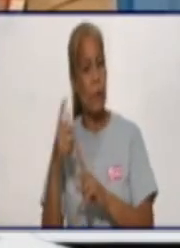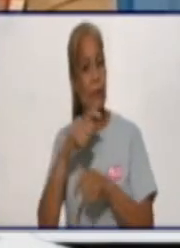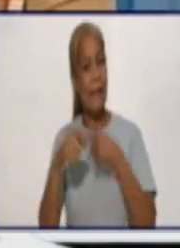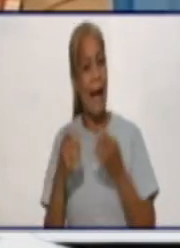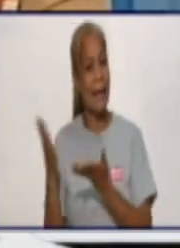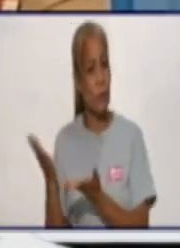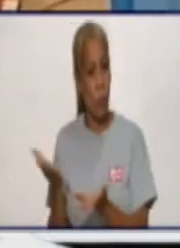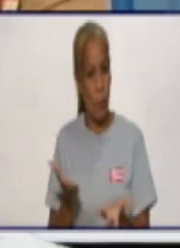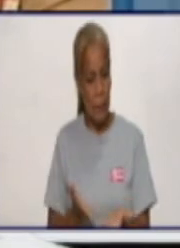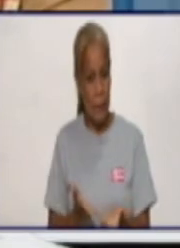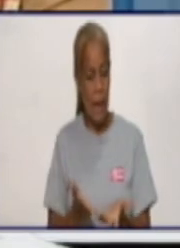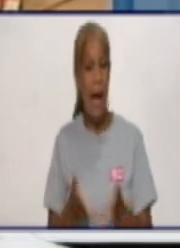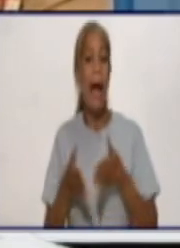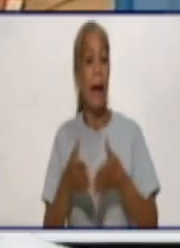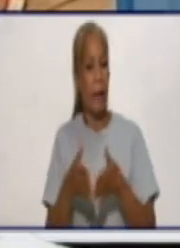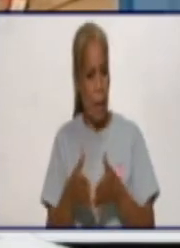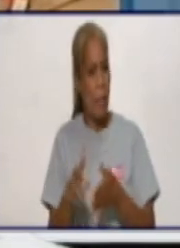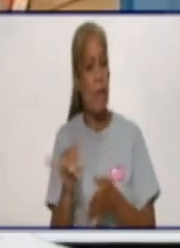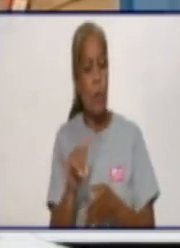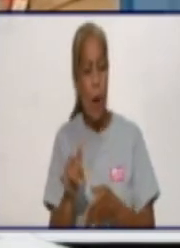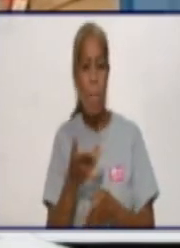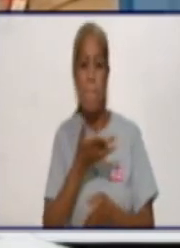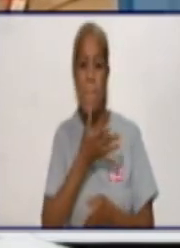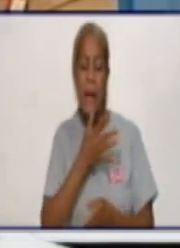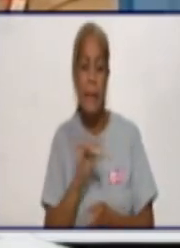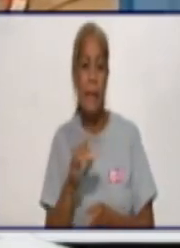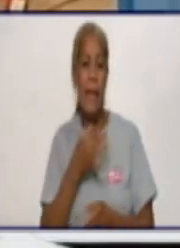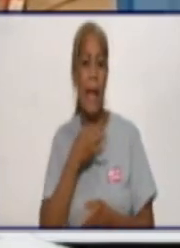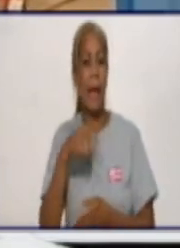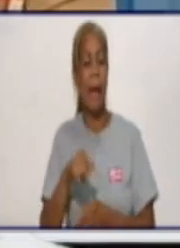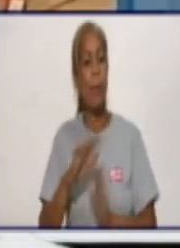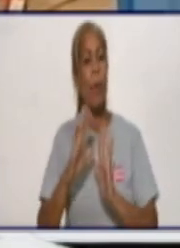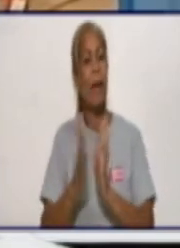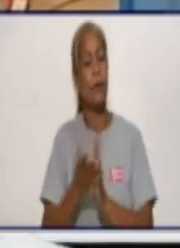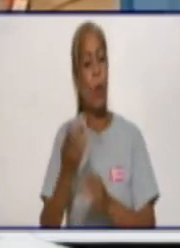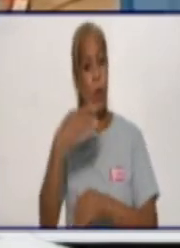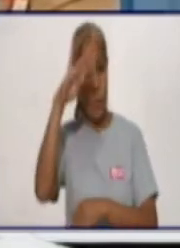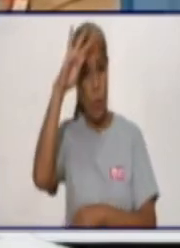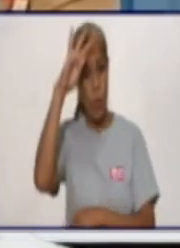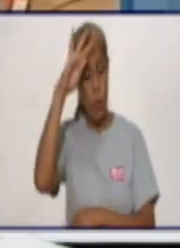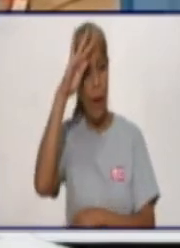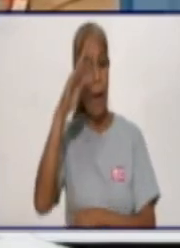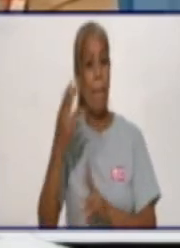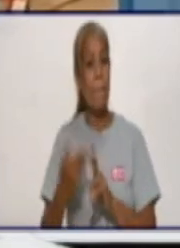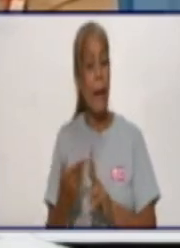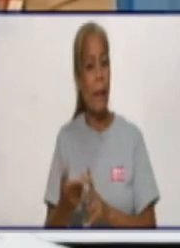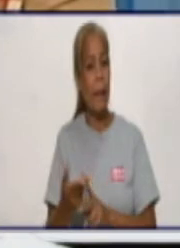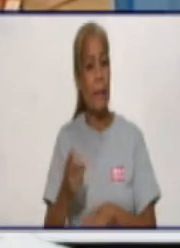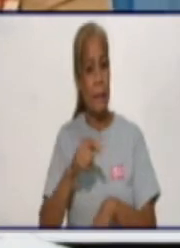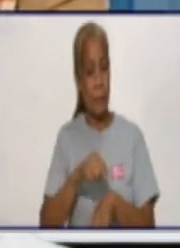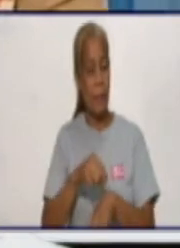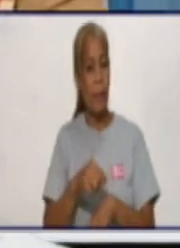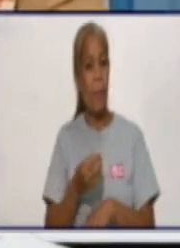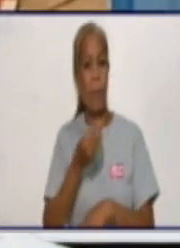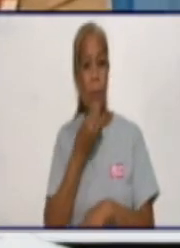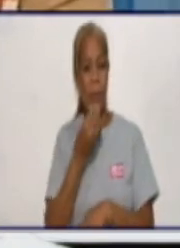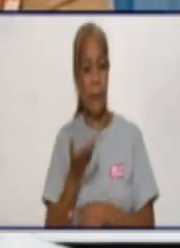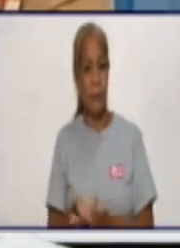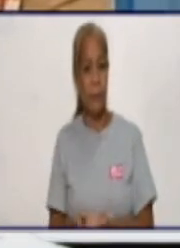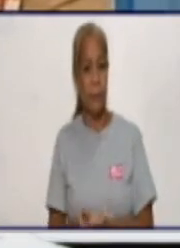sido ejemplo también para el país y sería bueno le propongo que nos adentremos también en la reapertura de los